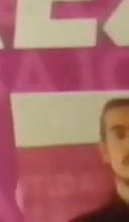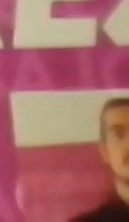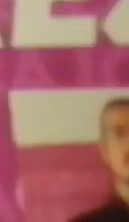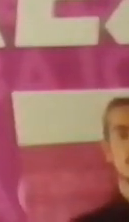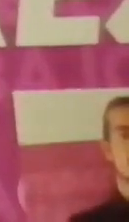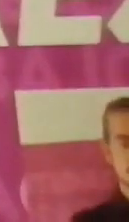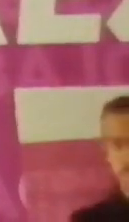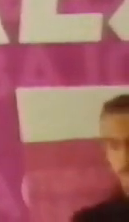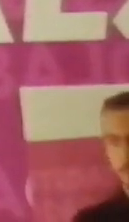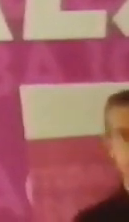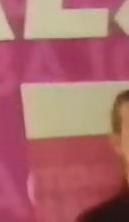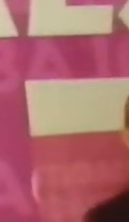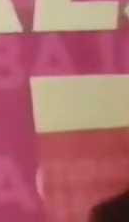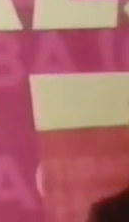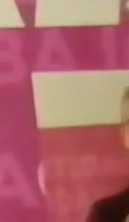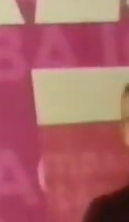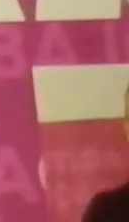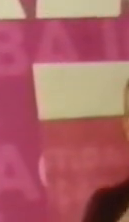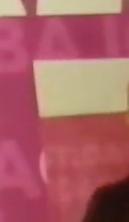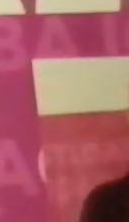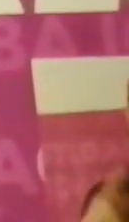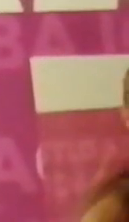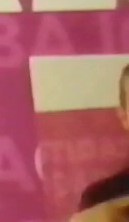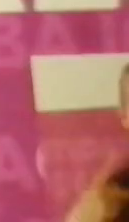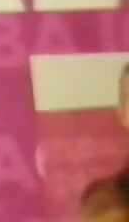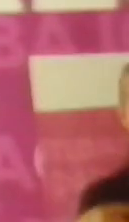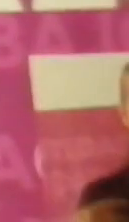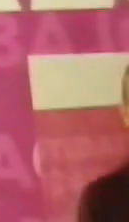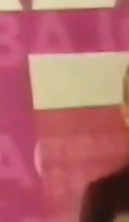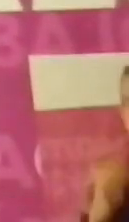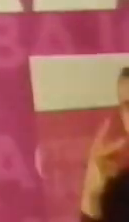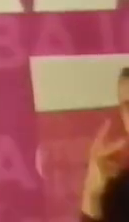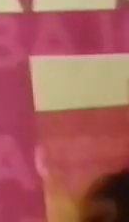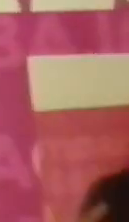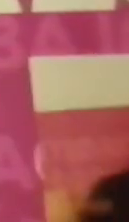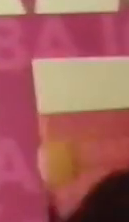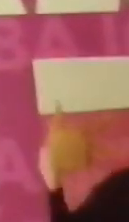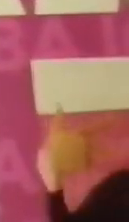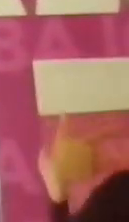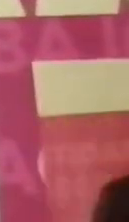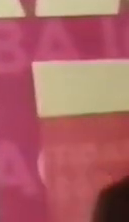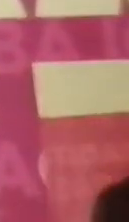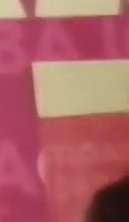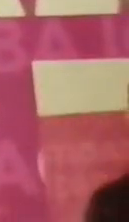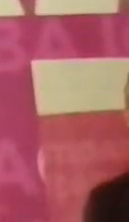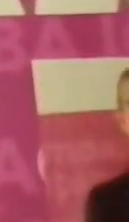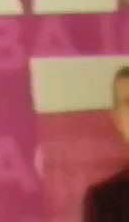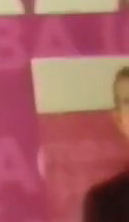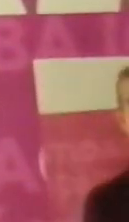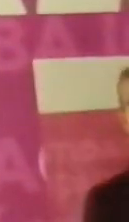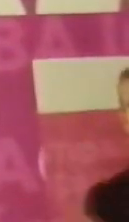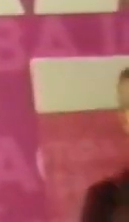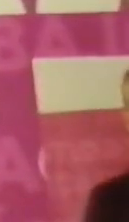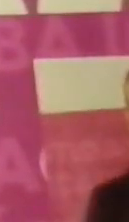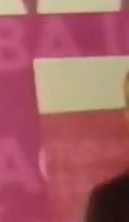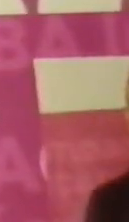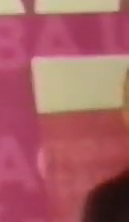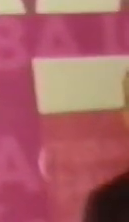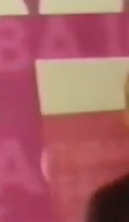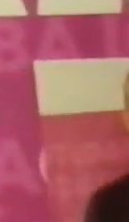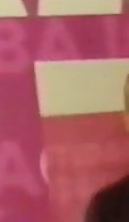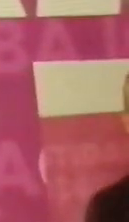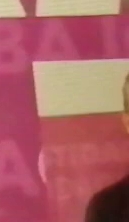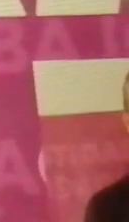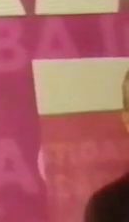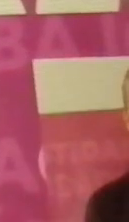medio de la plataforma del presidente. Buenos días, señor presidente, con su permiso. El día de hoy continuamos con la